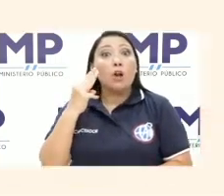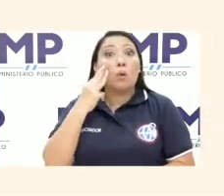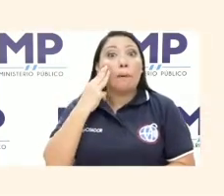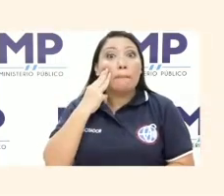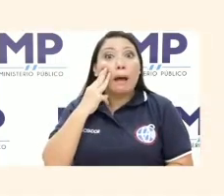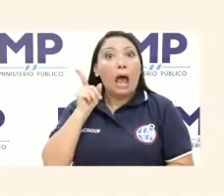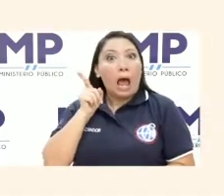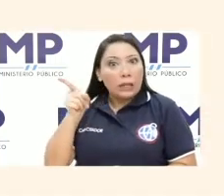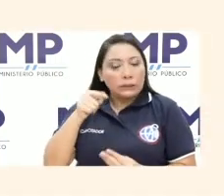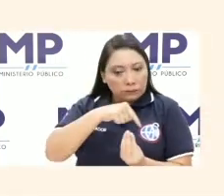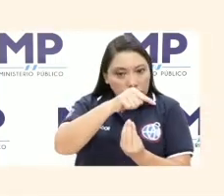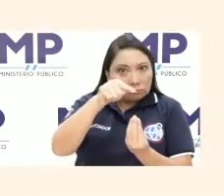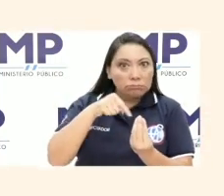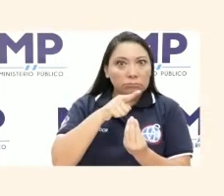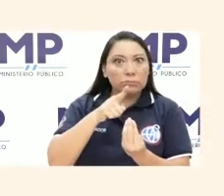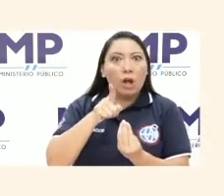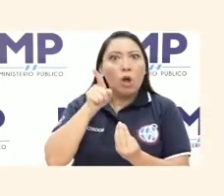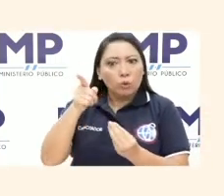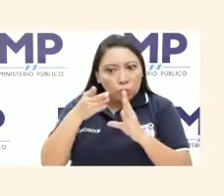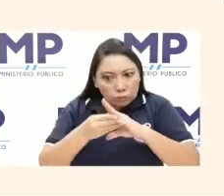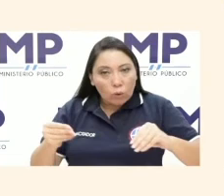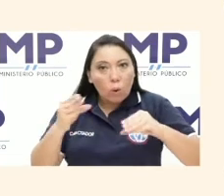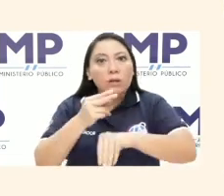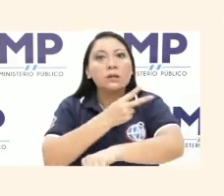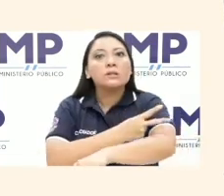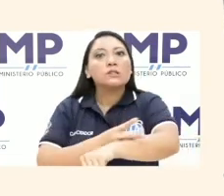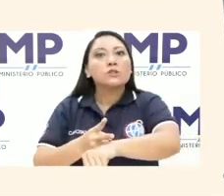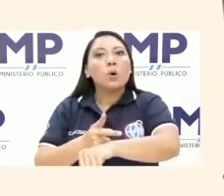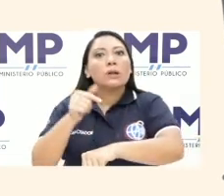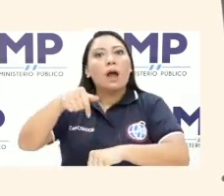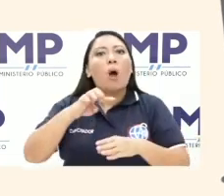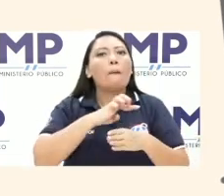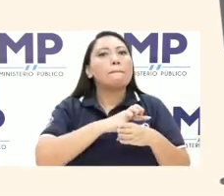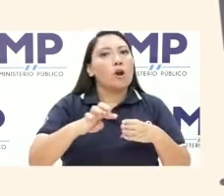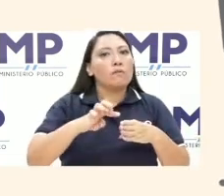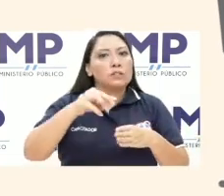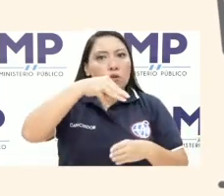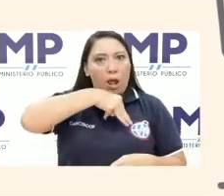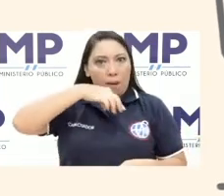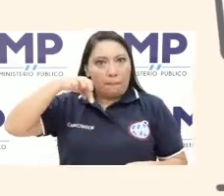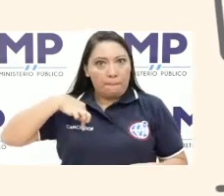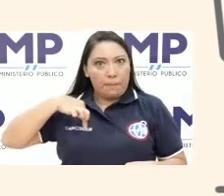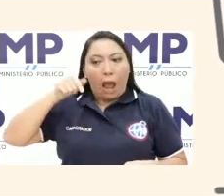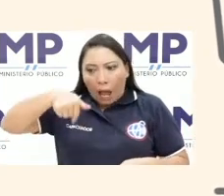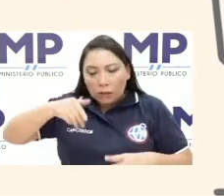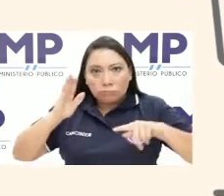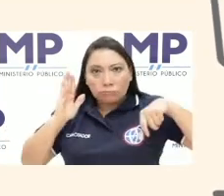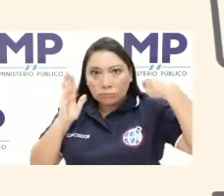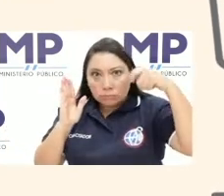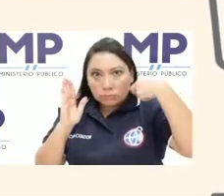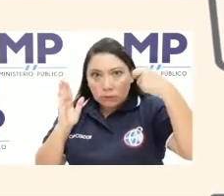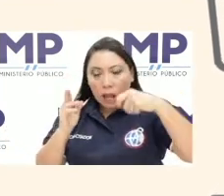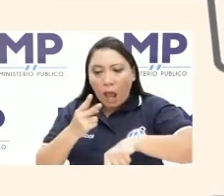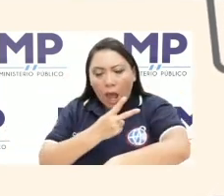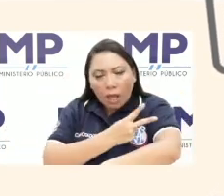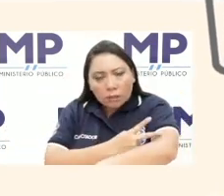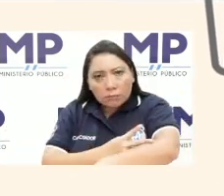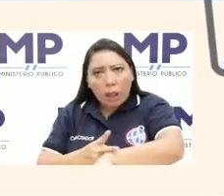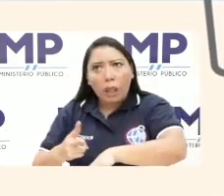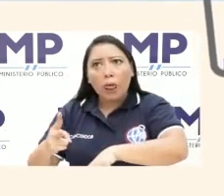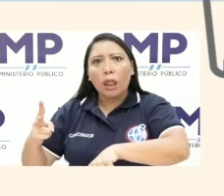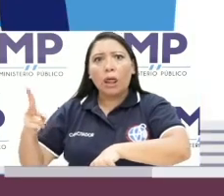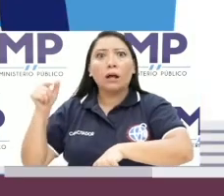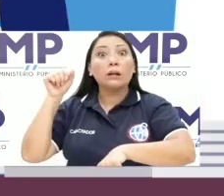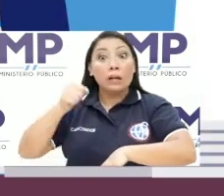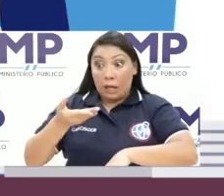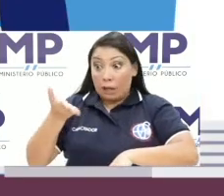akuya okatsihok ri akulmam kukuk akchikip rich ri ministerio publico hawi kakol kanak rich manka kamalashtuta